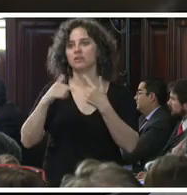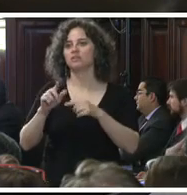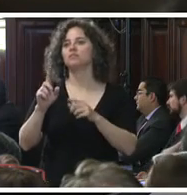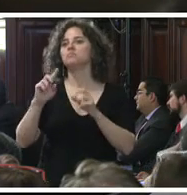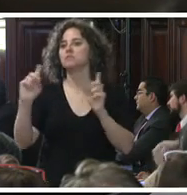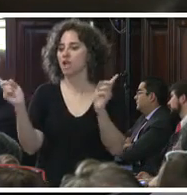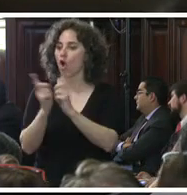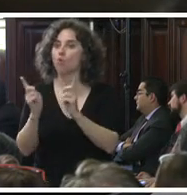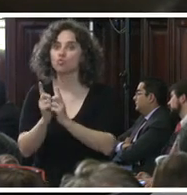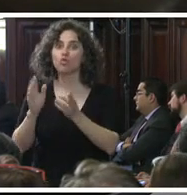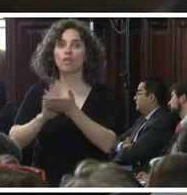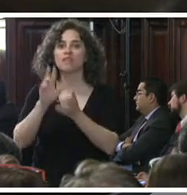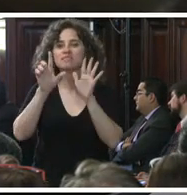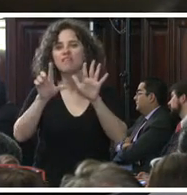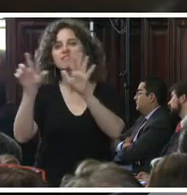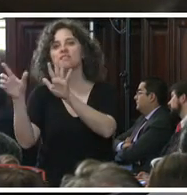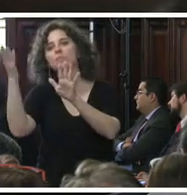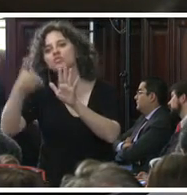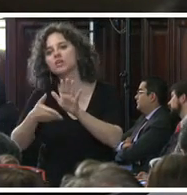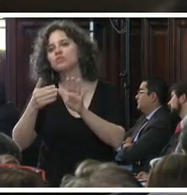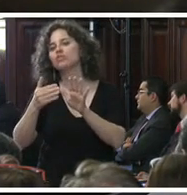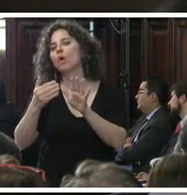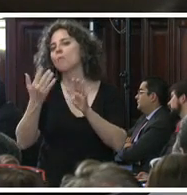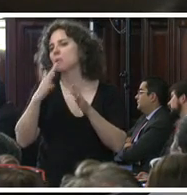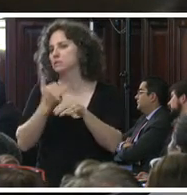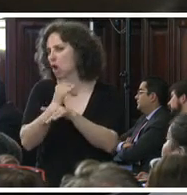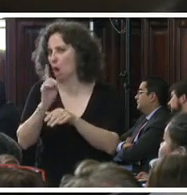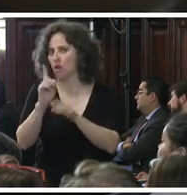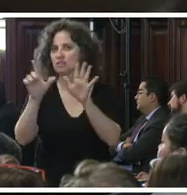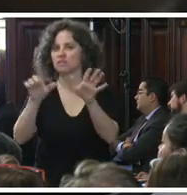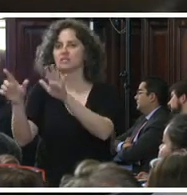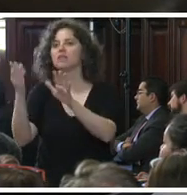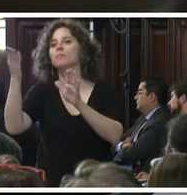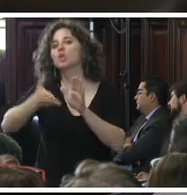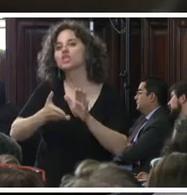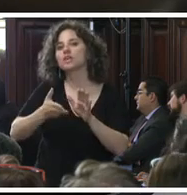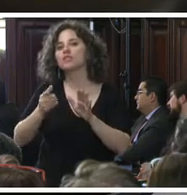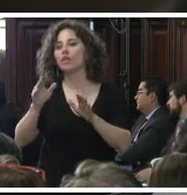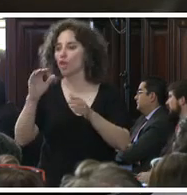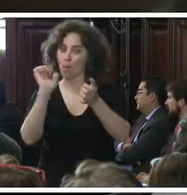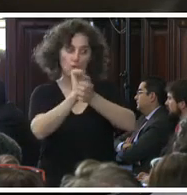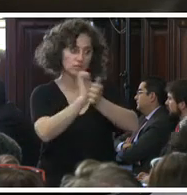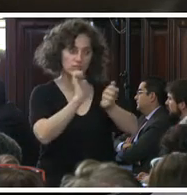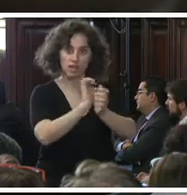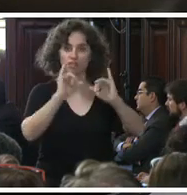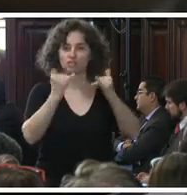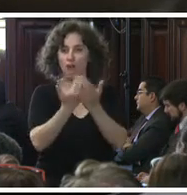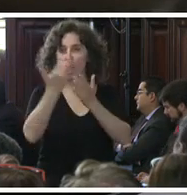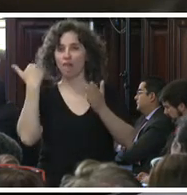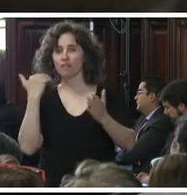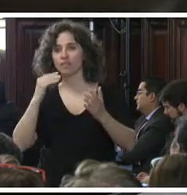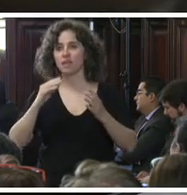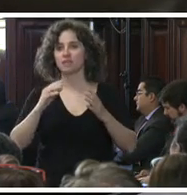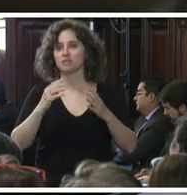llegó a la conclusión de que el 77 por ciento si no me equivoco de los consignados y procesados habían sufrido lesiones